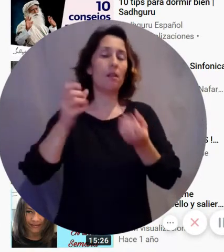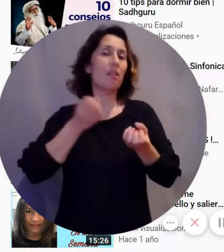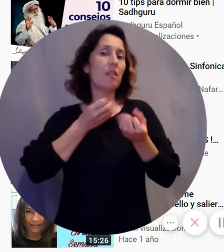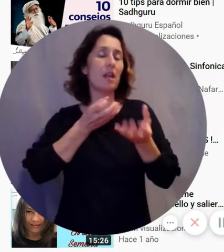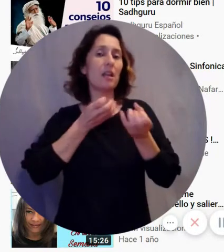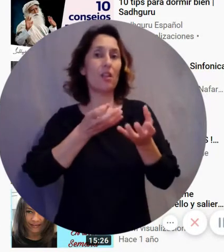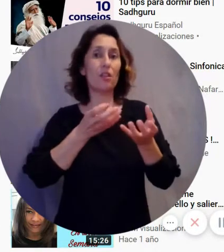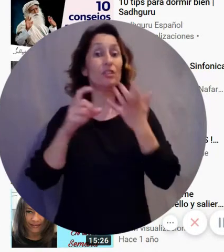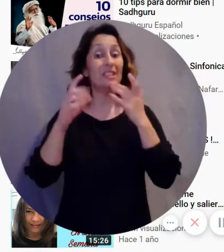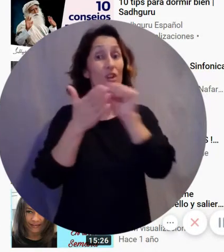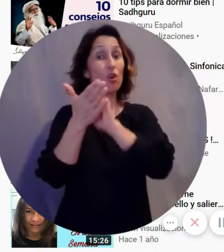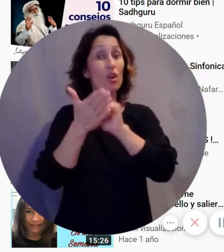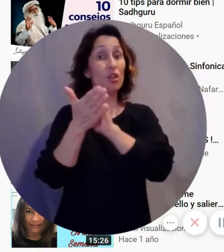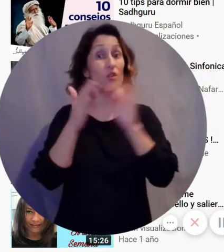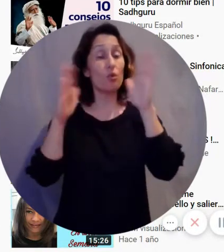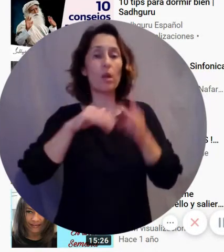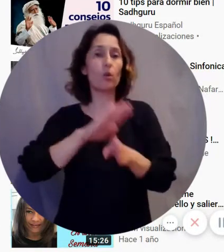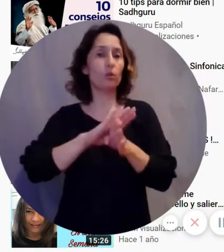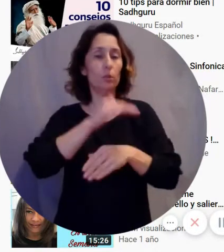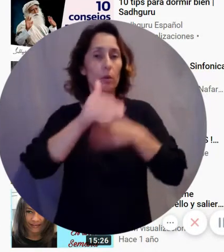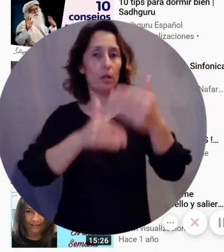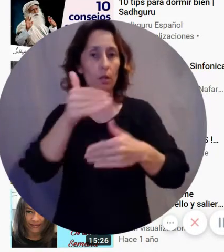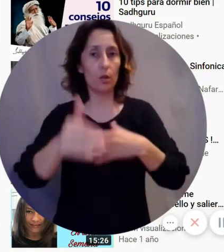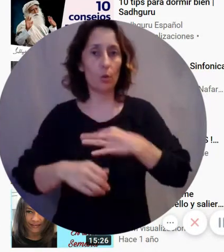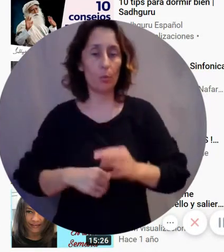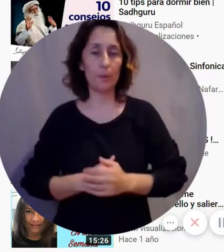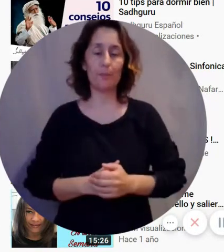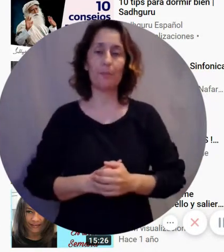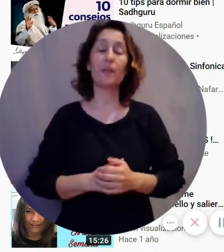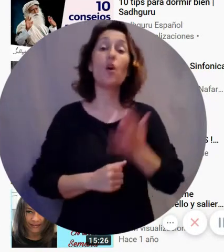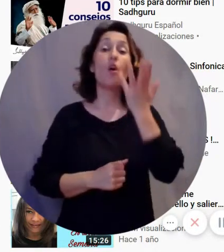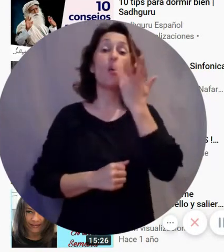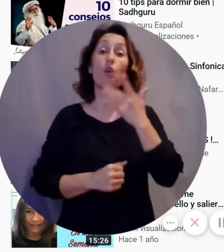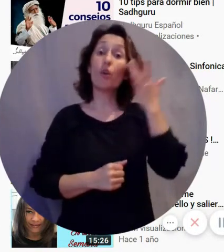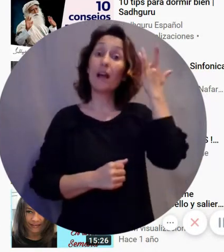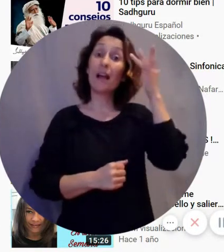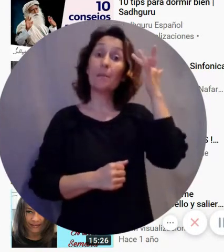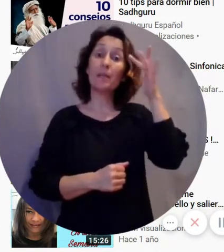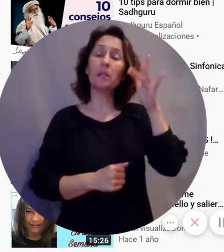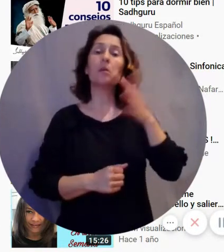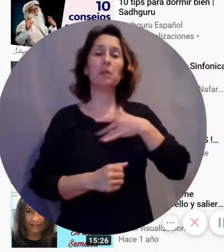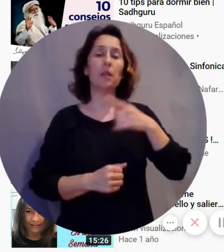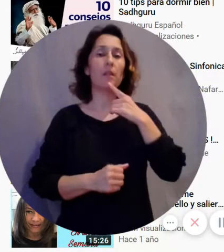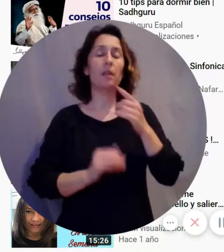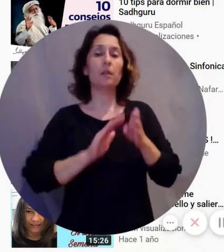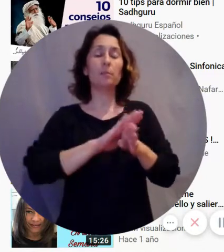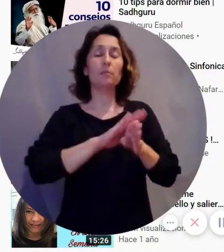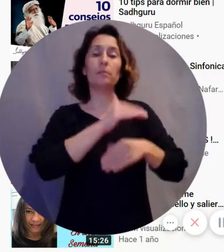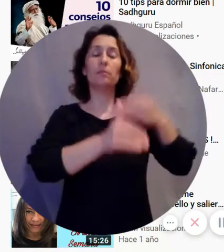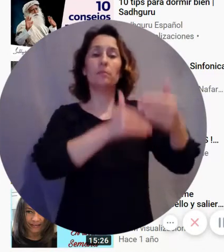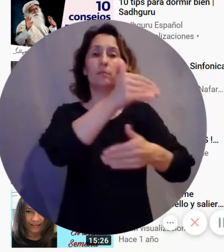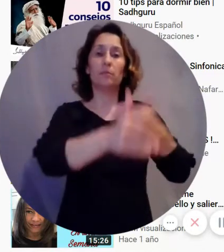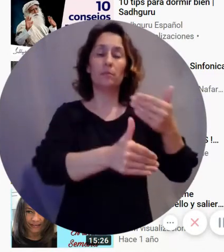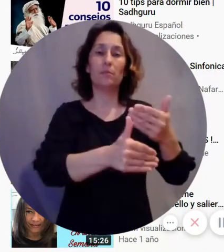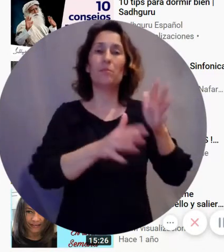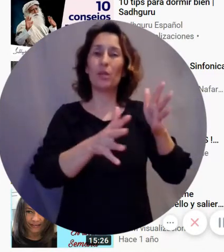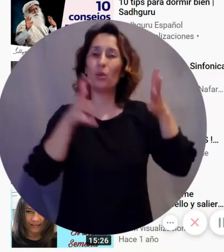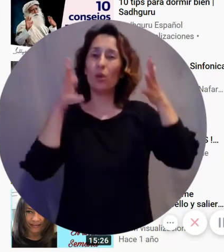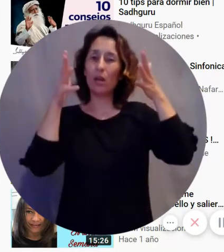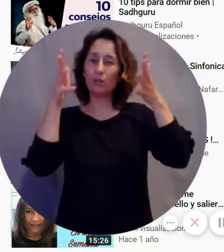corregimos. Si el error es de color amarillo, podremos avanzar sin modificarlo. Sin embargo, es recomendable revisar el mensaje.